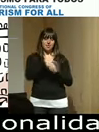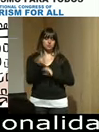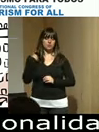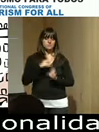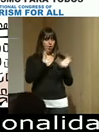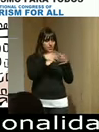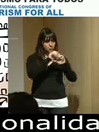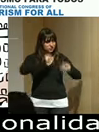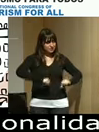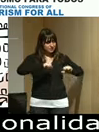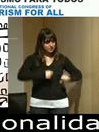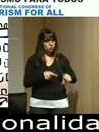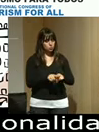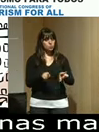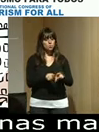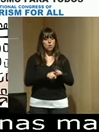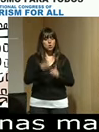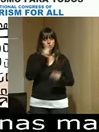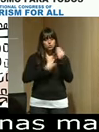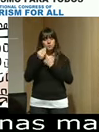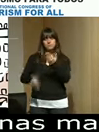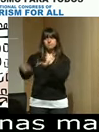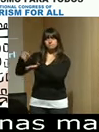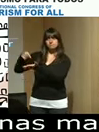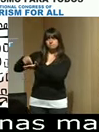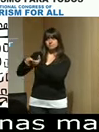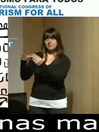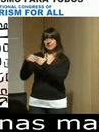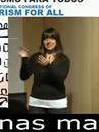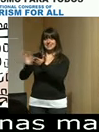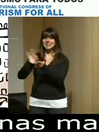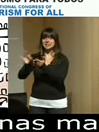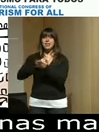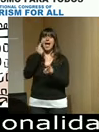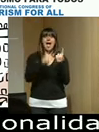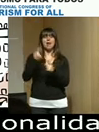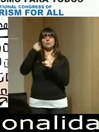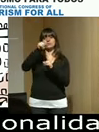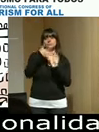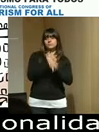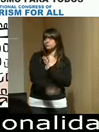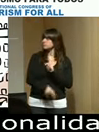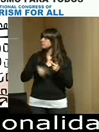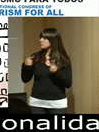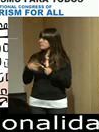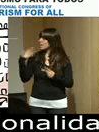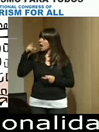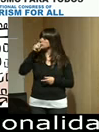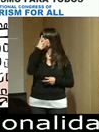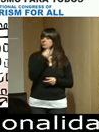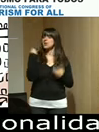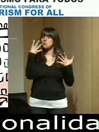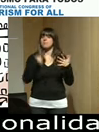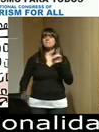senior como consumidor y demandante de bienes y servicios. En febrero de 2009, el Instituto Biomecánico de Valencia publicó una